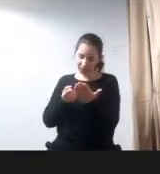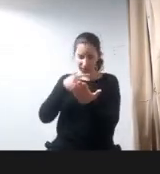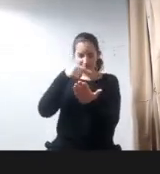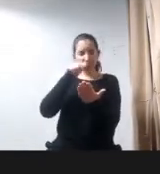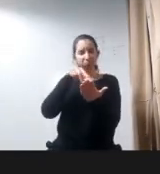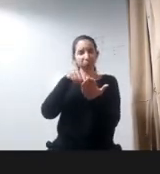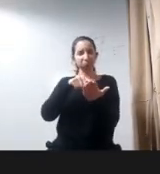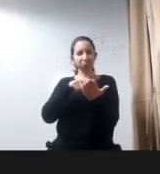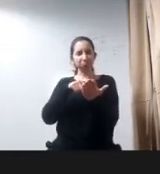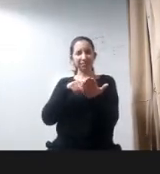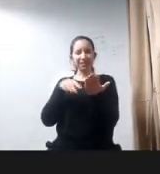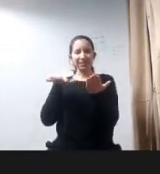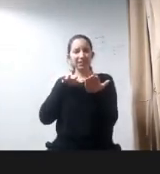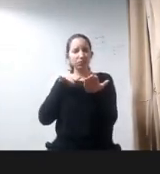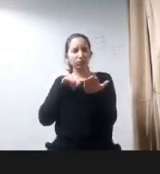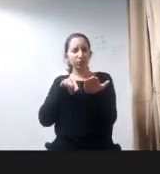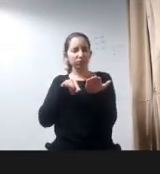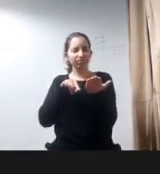veces ver